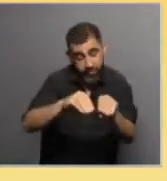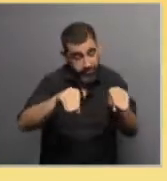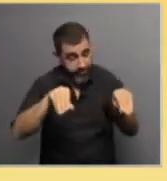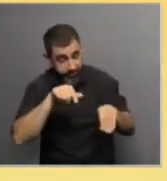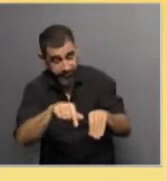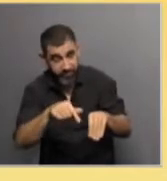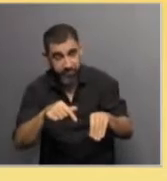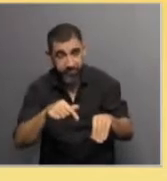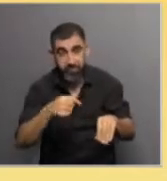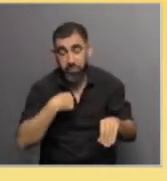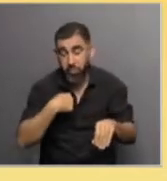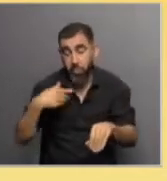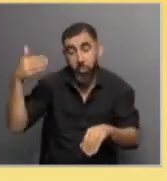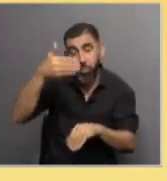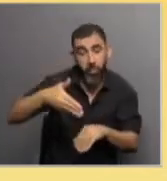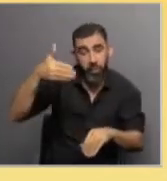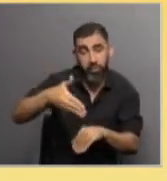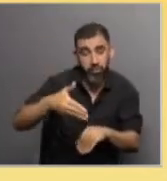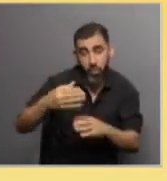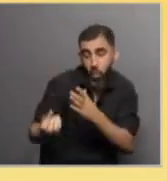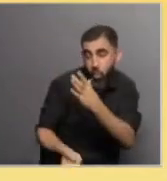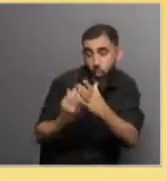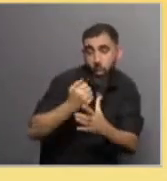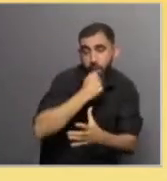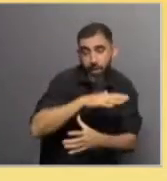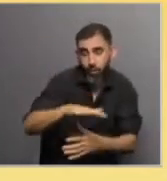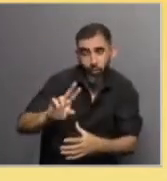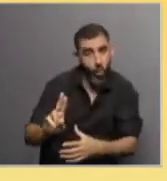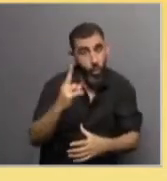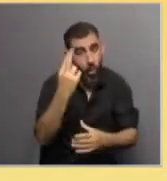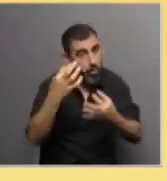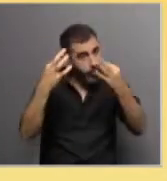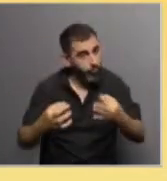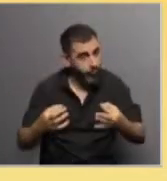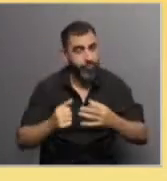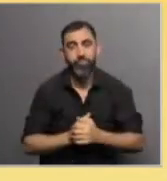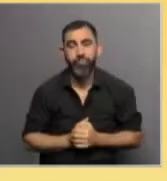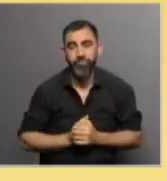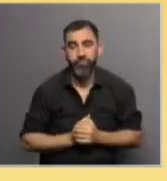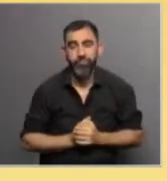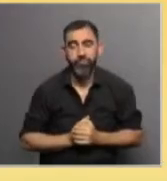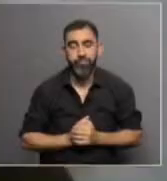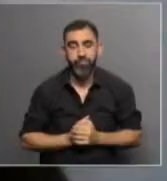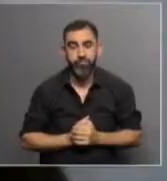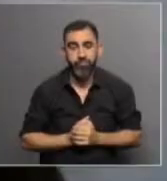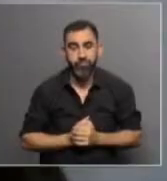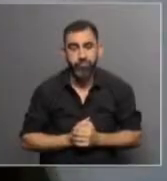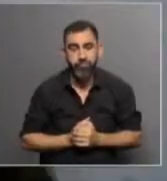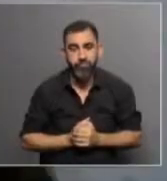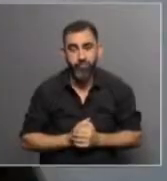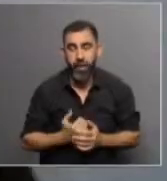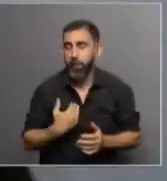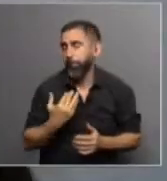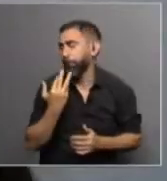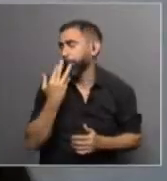mira, vengo a participar de una página nueva en la historia geológica de Uruguay? Bueno, es algo